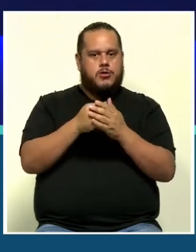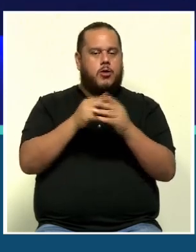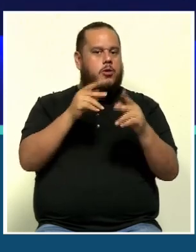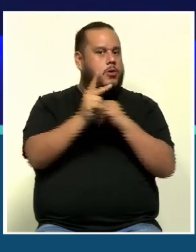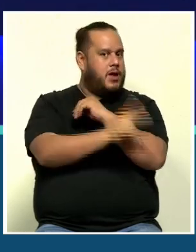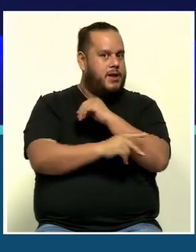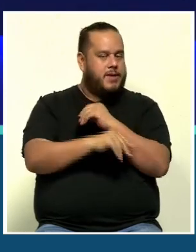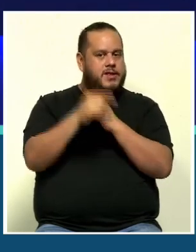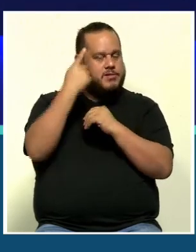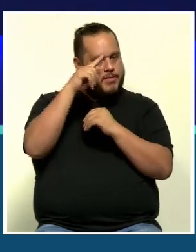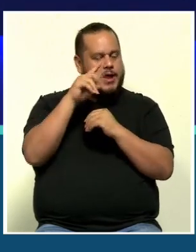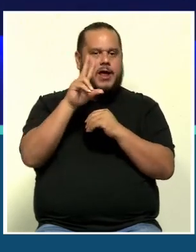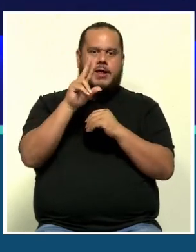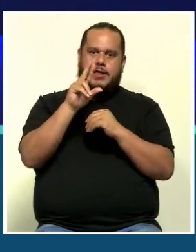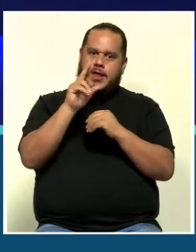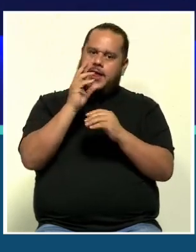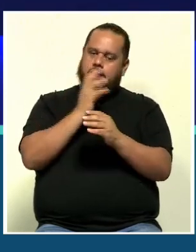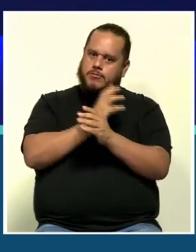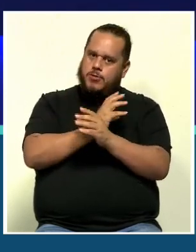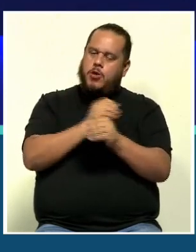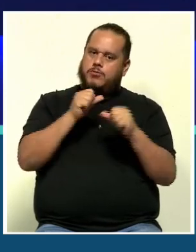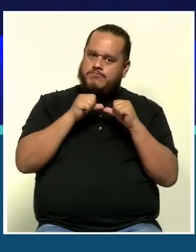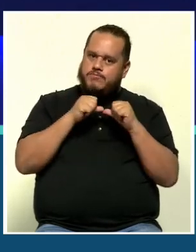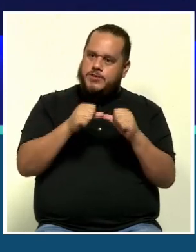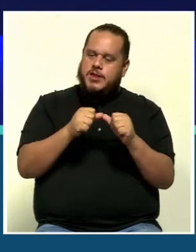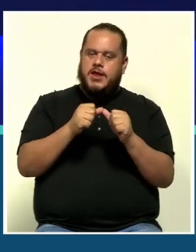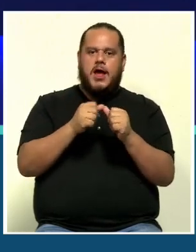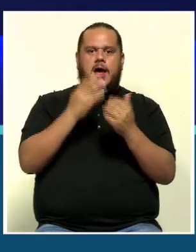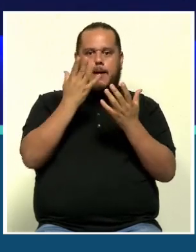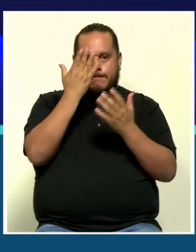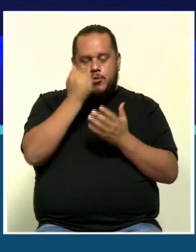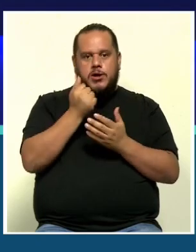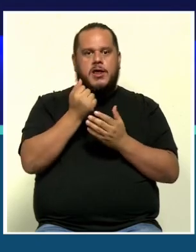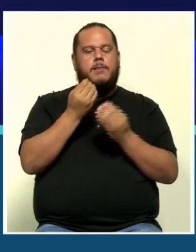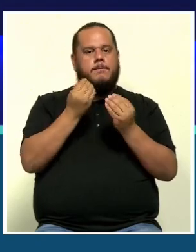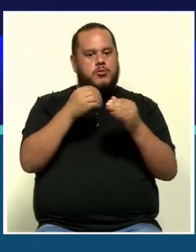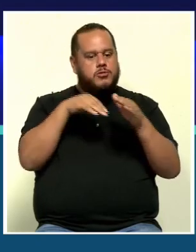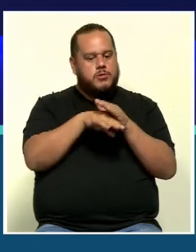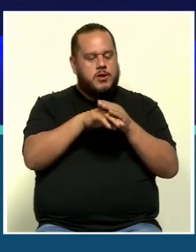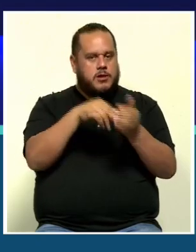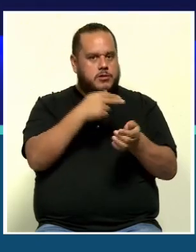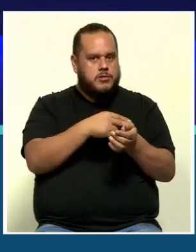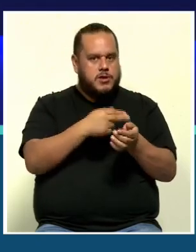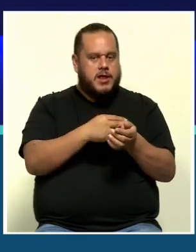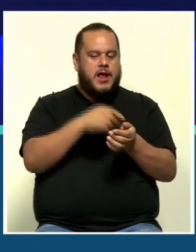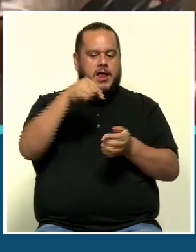al aumento de internamientos que se están dando en la segunda semana del mes de enero.